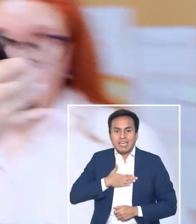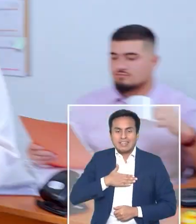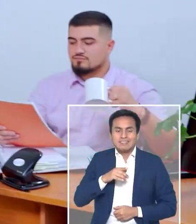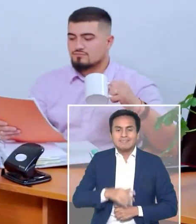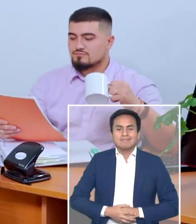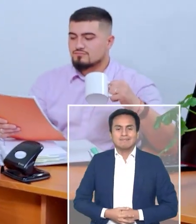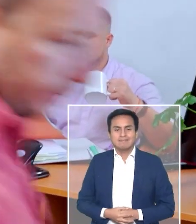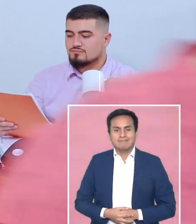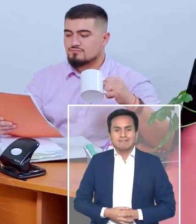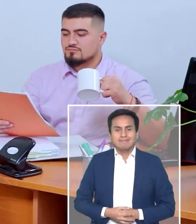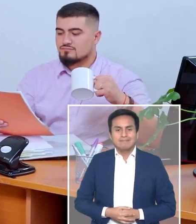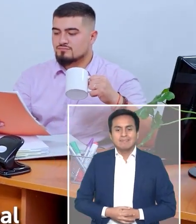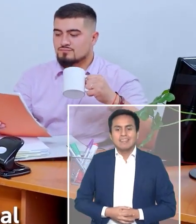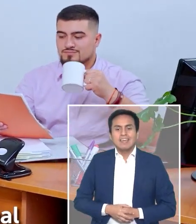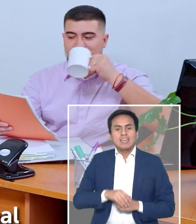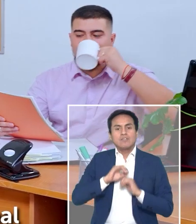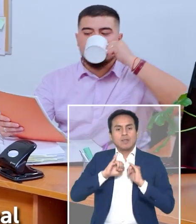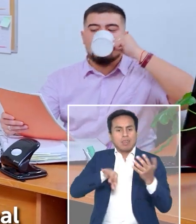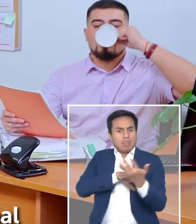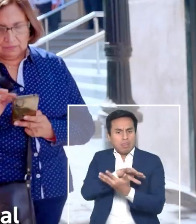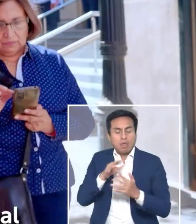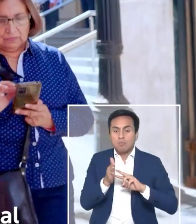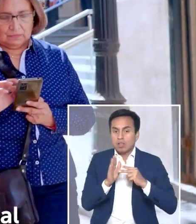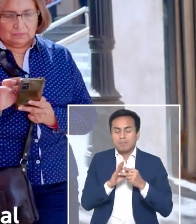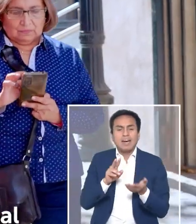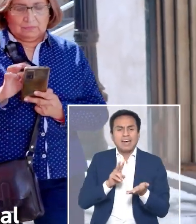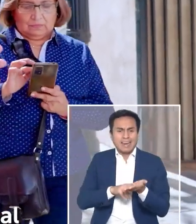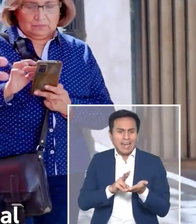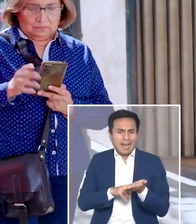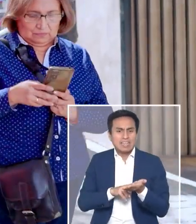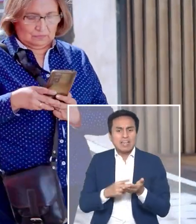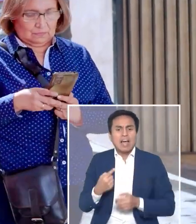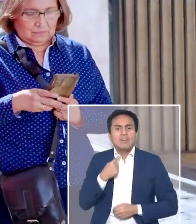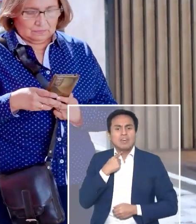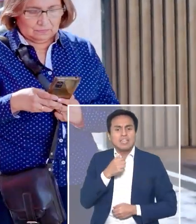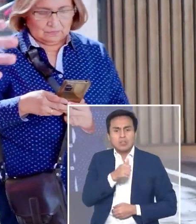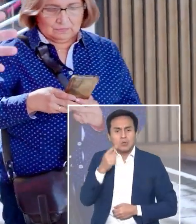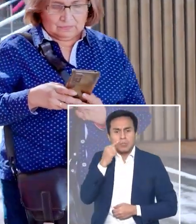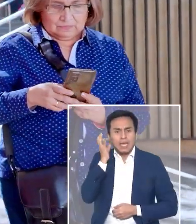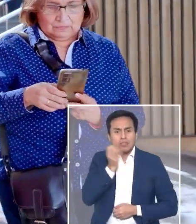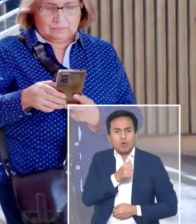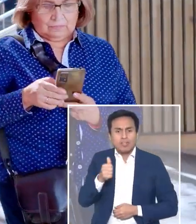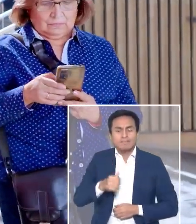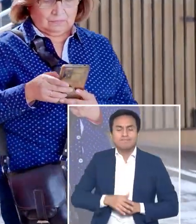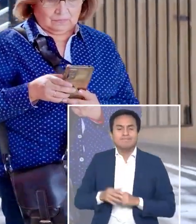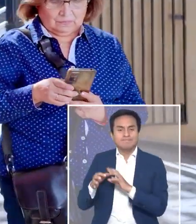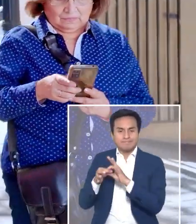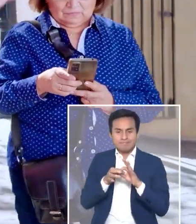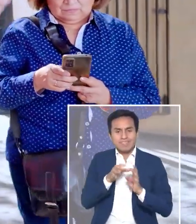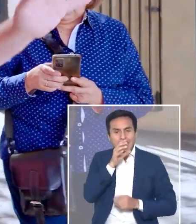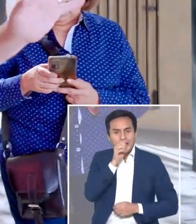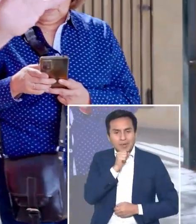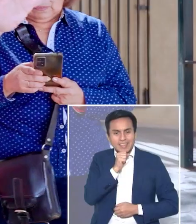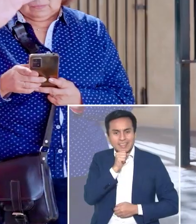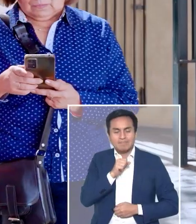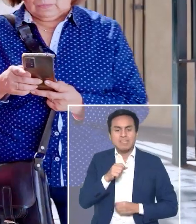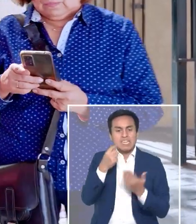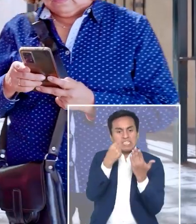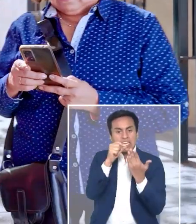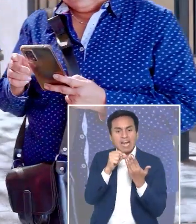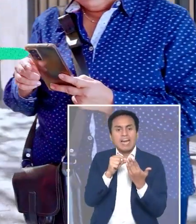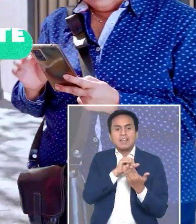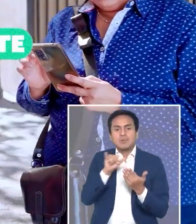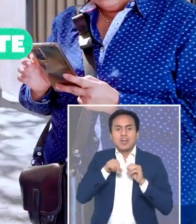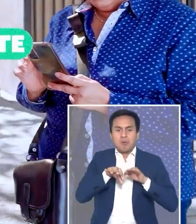quieras la desinformación es un problema real y nos afecta a todos y todas por eso aguanta